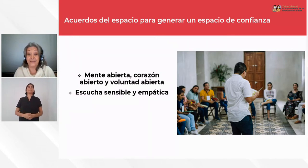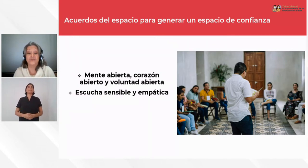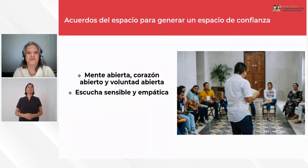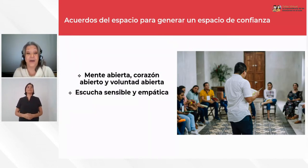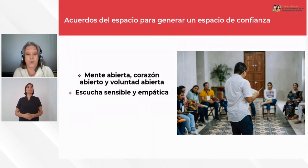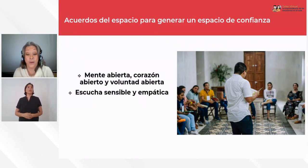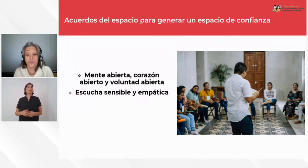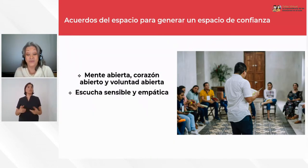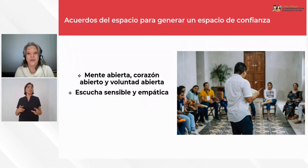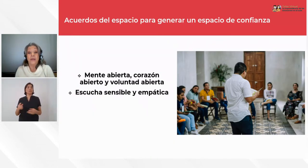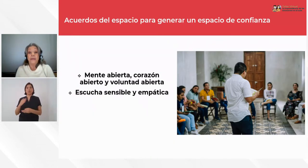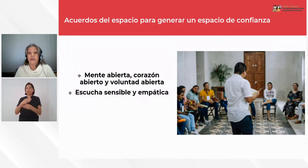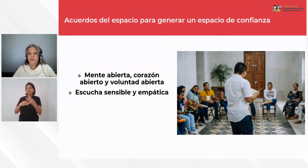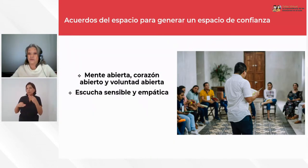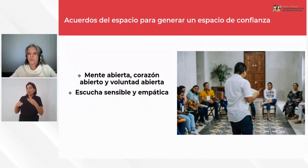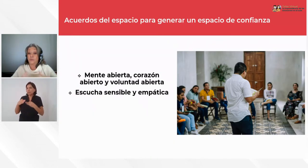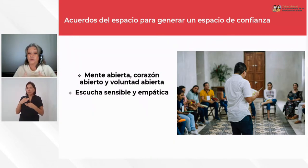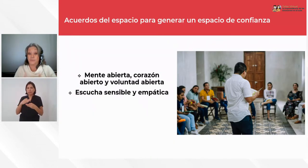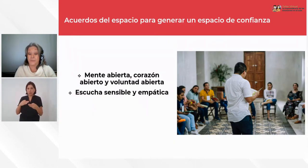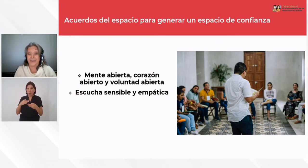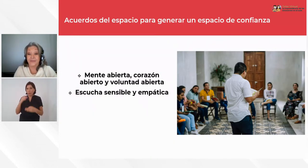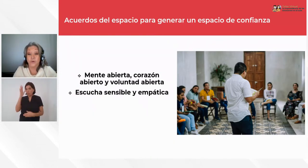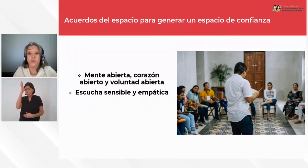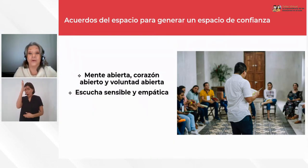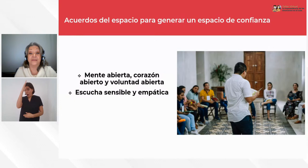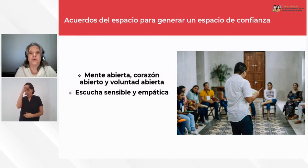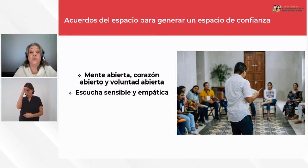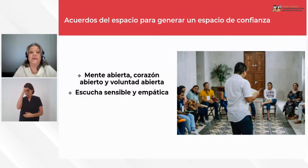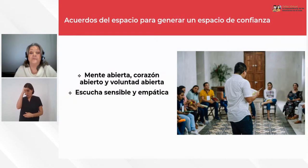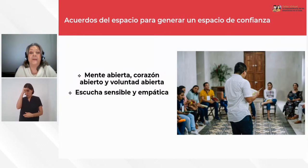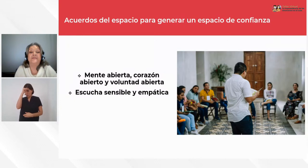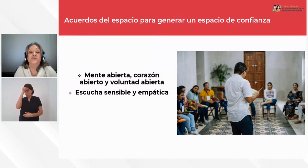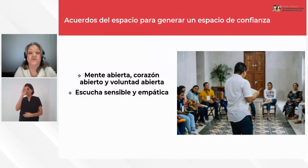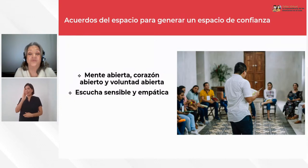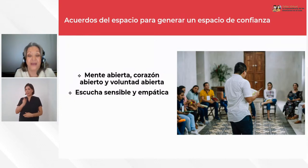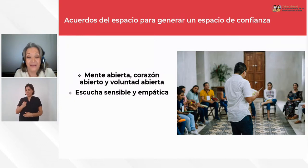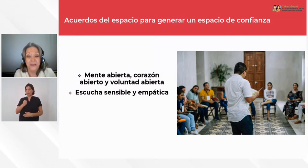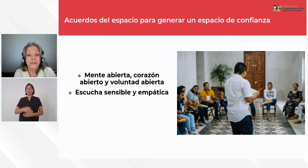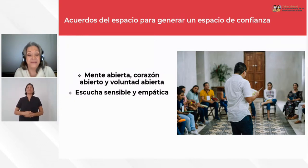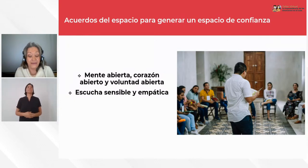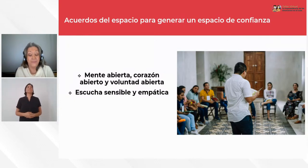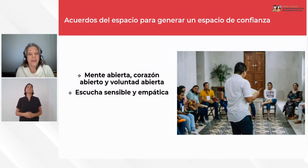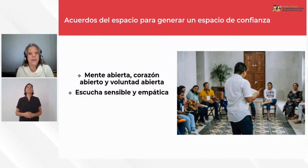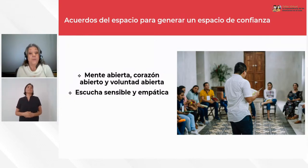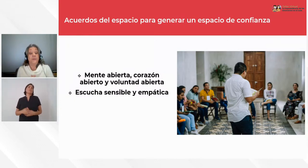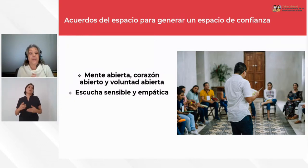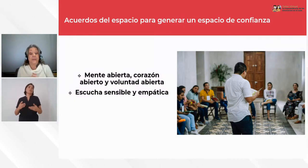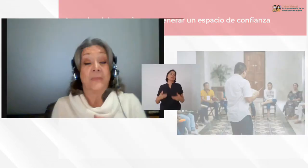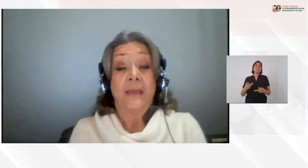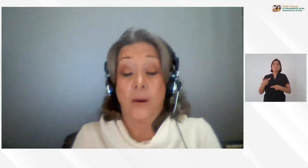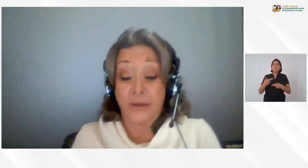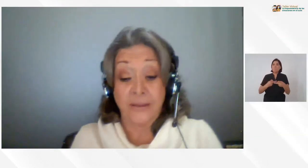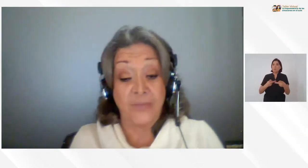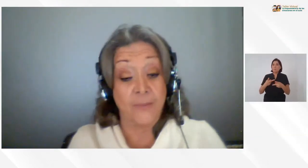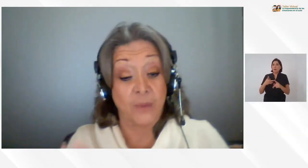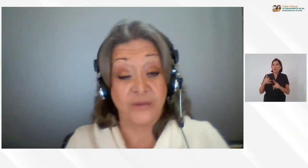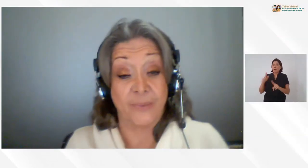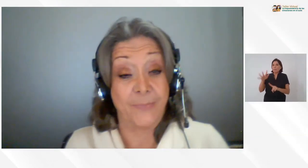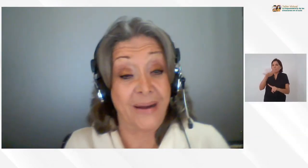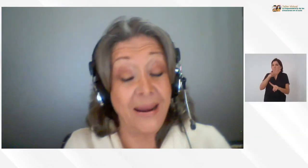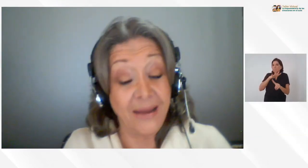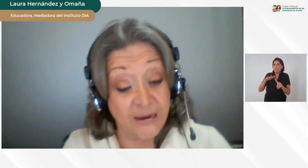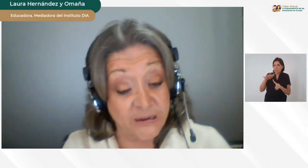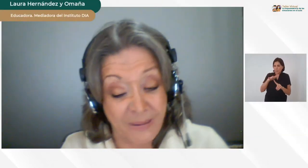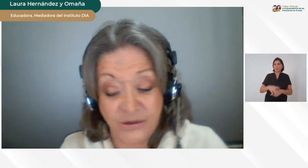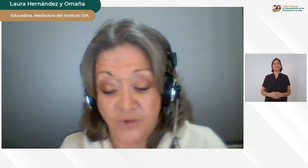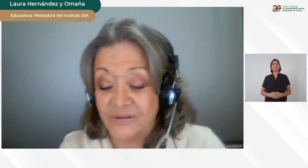en estos acuerdos y con esto vamos a ir preparando lo que es como el espacio social, ¿sí? Muy bien. Ahora también vamos a